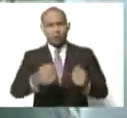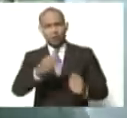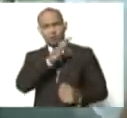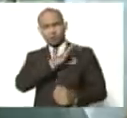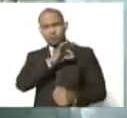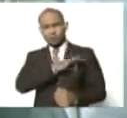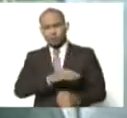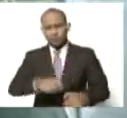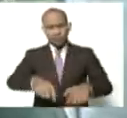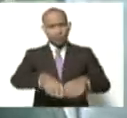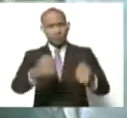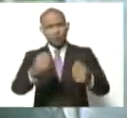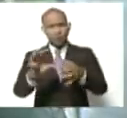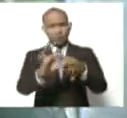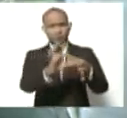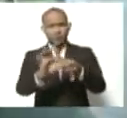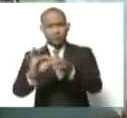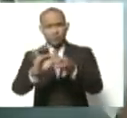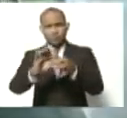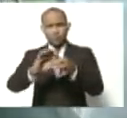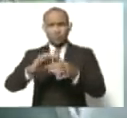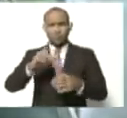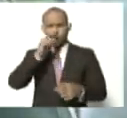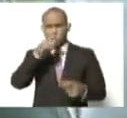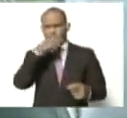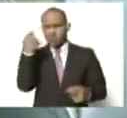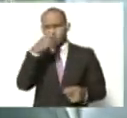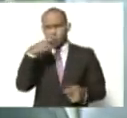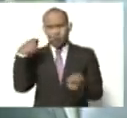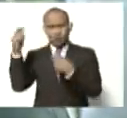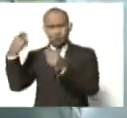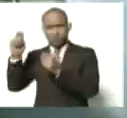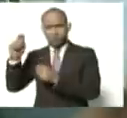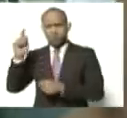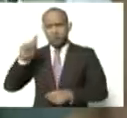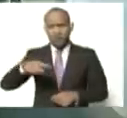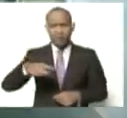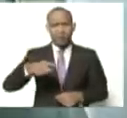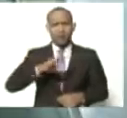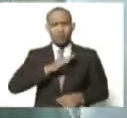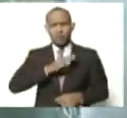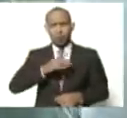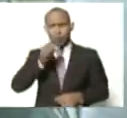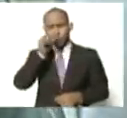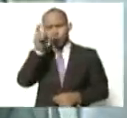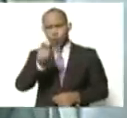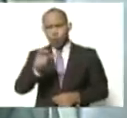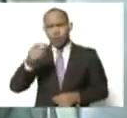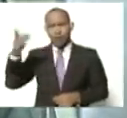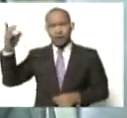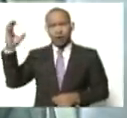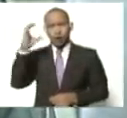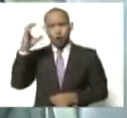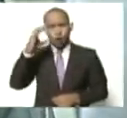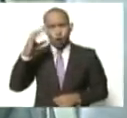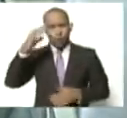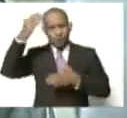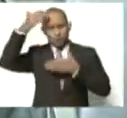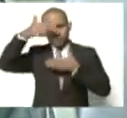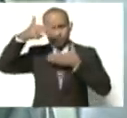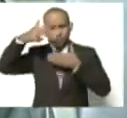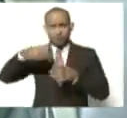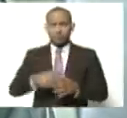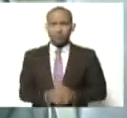país, para aliarse con narcotraficantes, para aliarse con paramilitares, para entregarle al imperialismo británico la